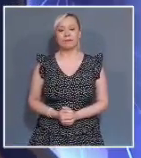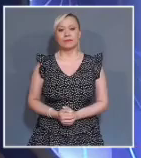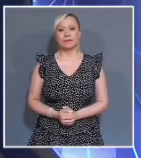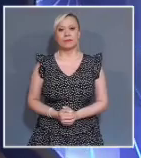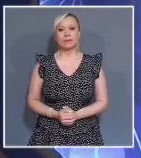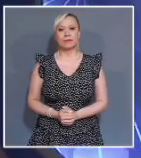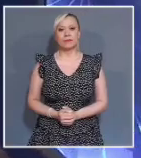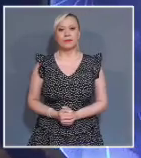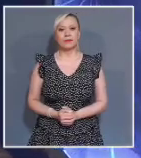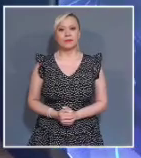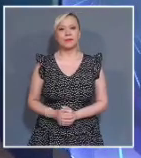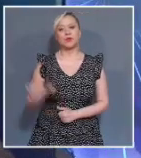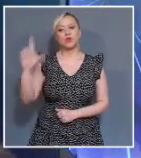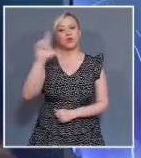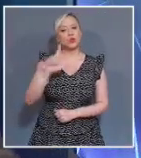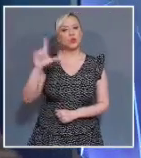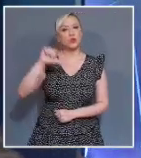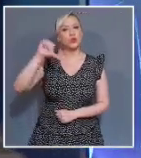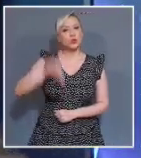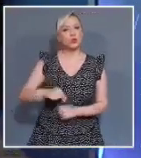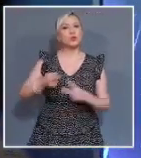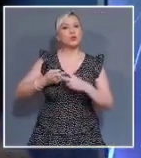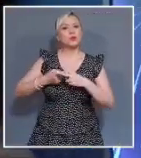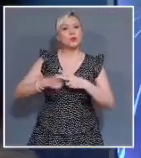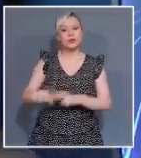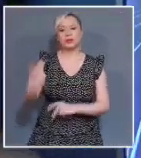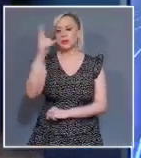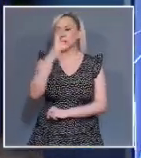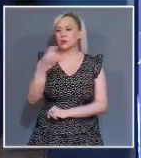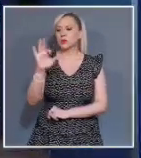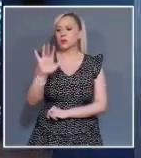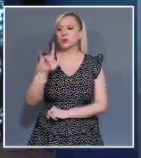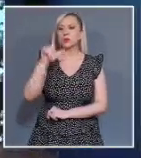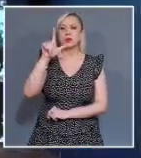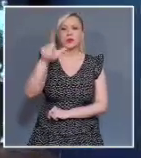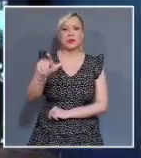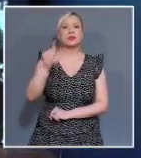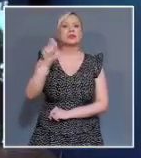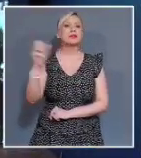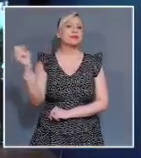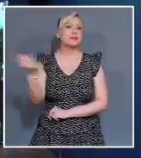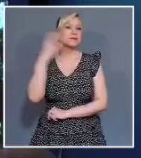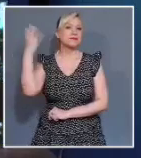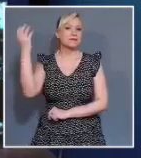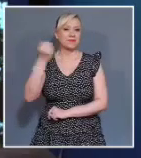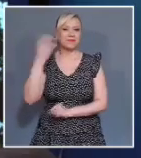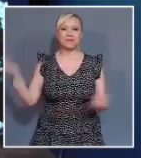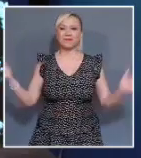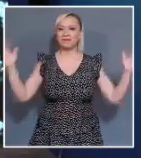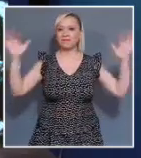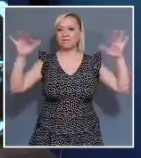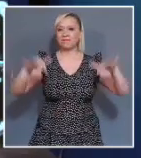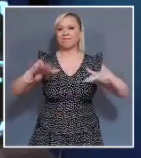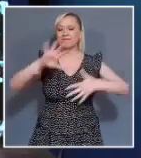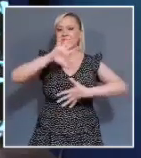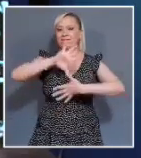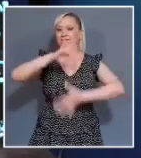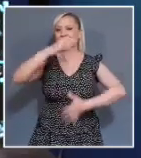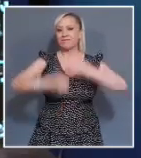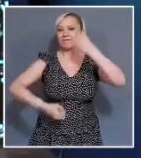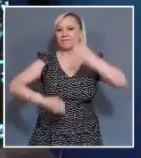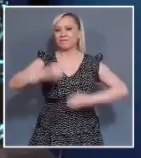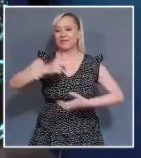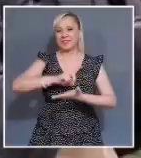Este lunes se puso en marcha el 157 periodo ordinario de sesiones de la Corte Interamericana de Derechos